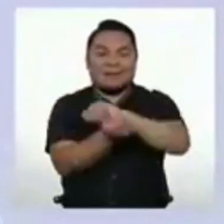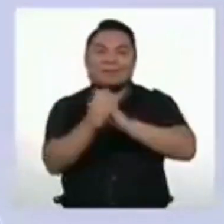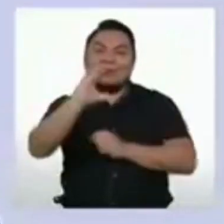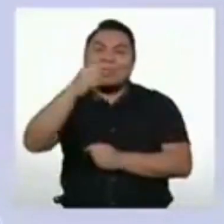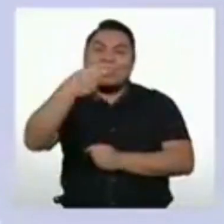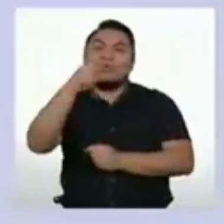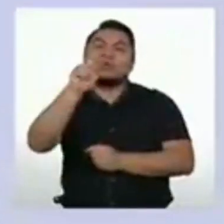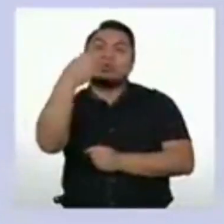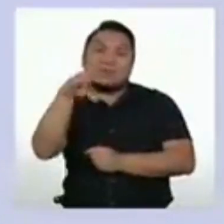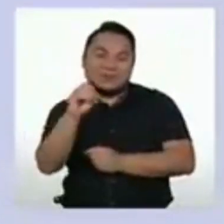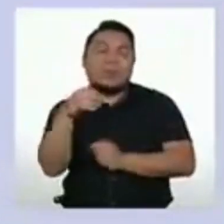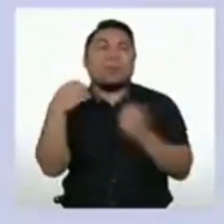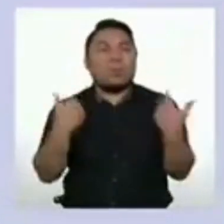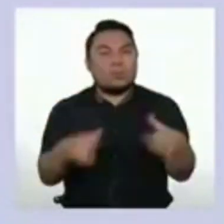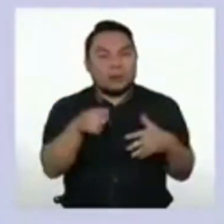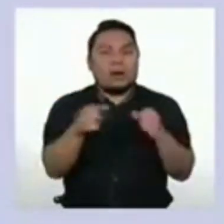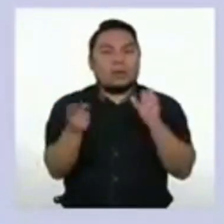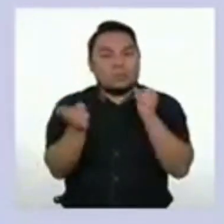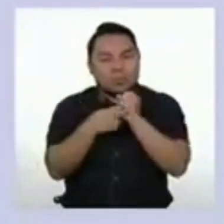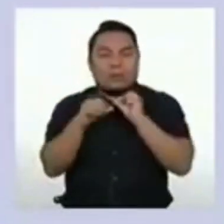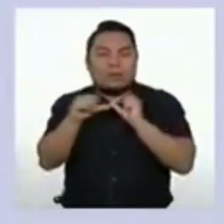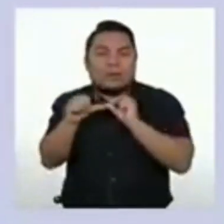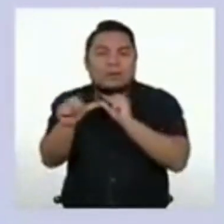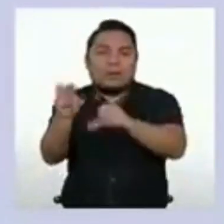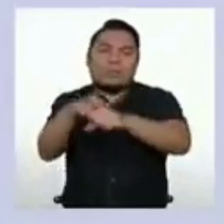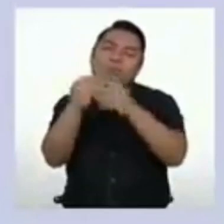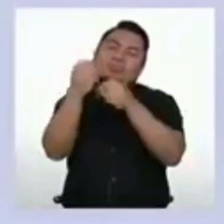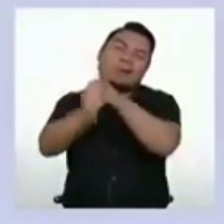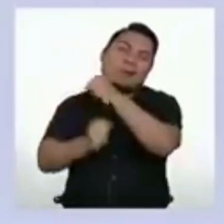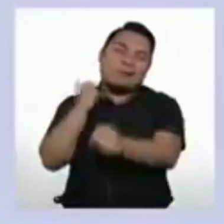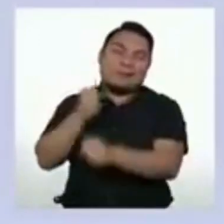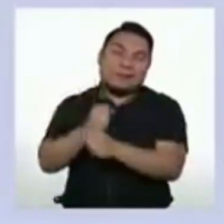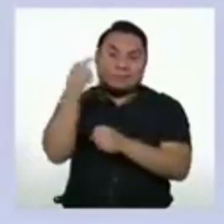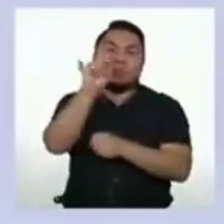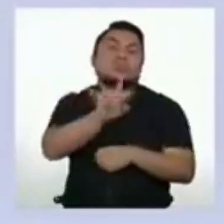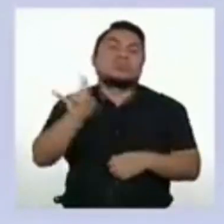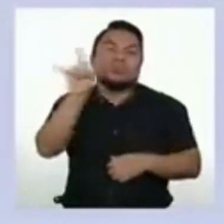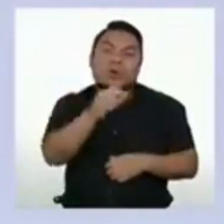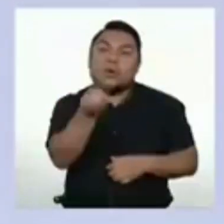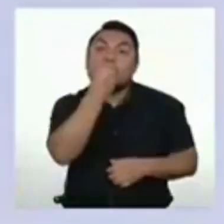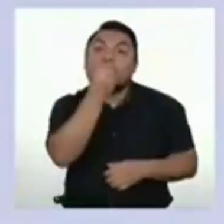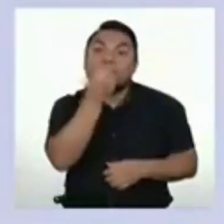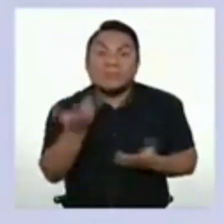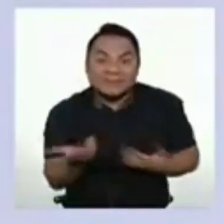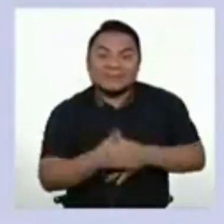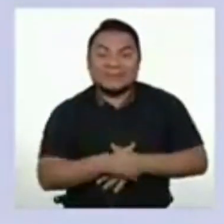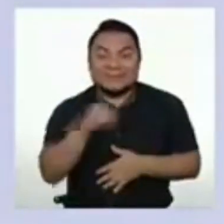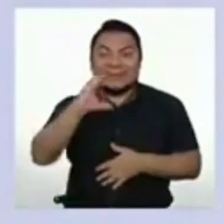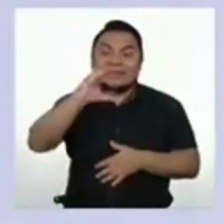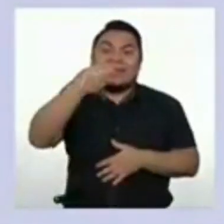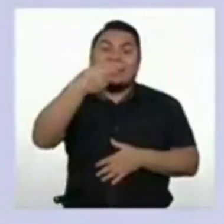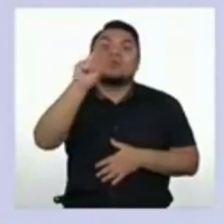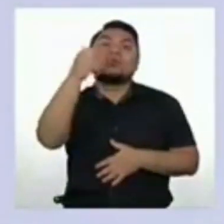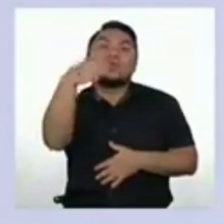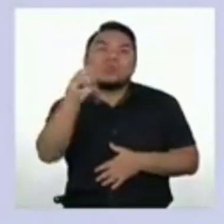este procedimiento se logra la conservación de la papa por varios años para su uso como alimento. El chuño